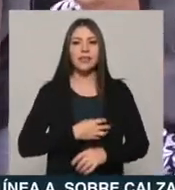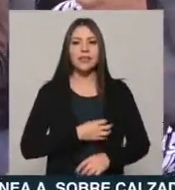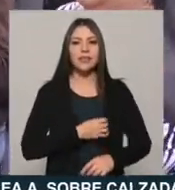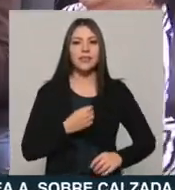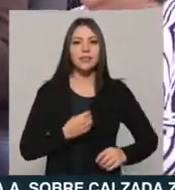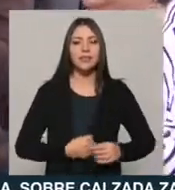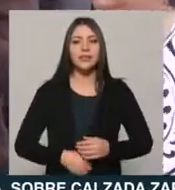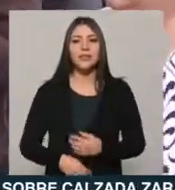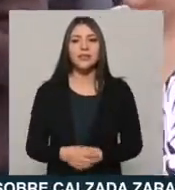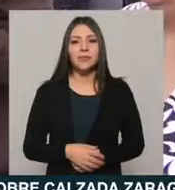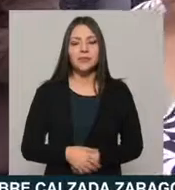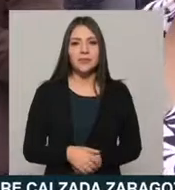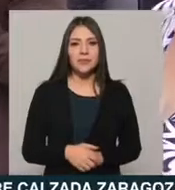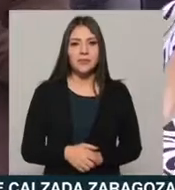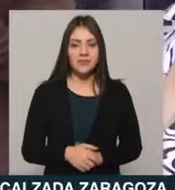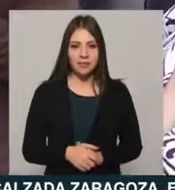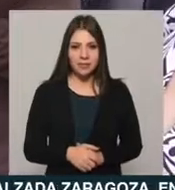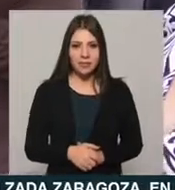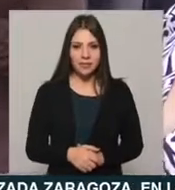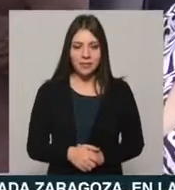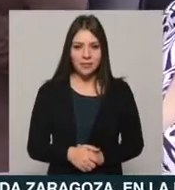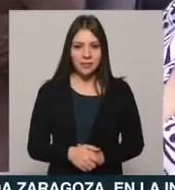Te marchaste